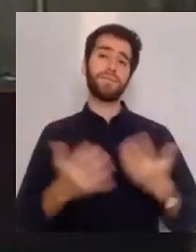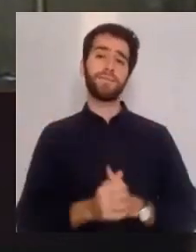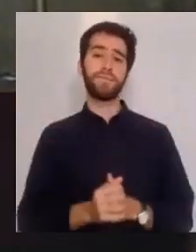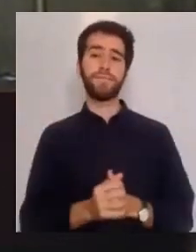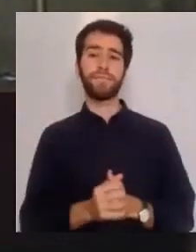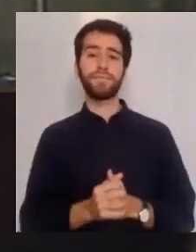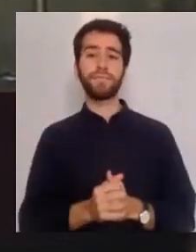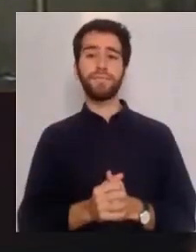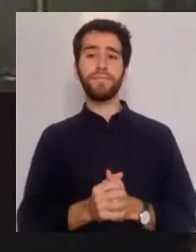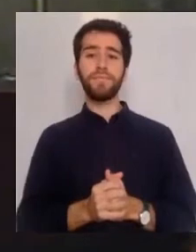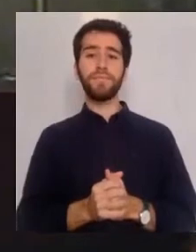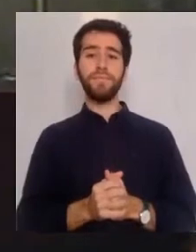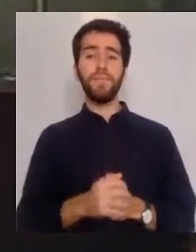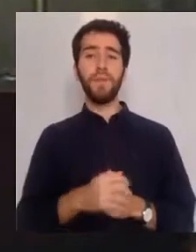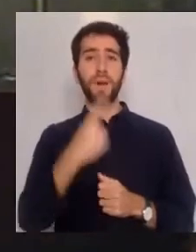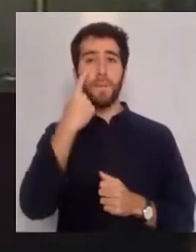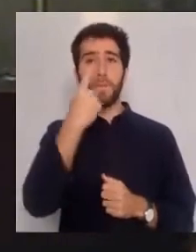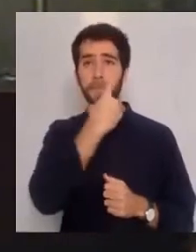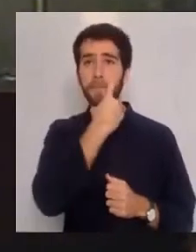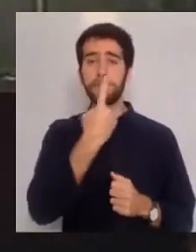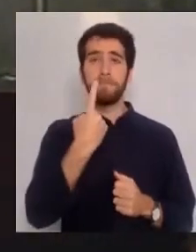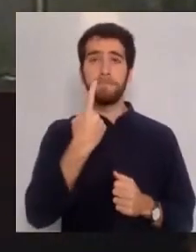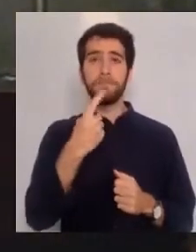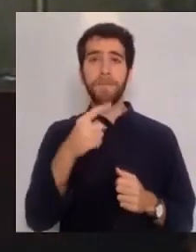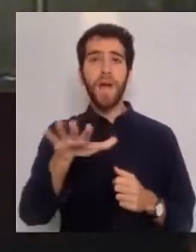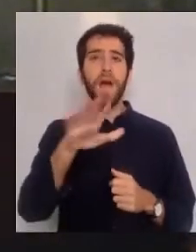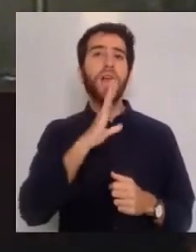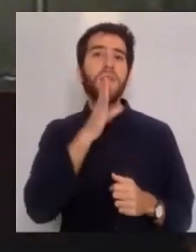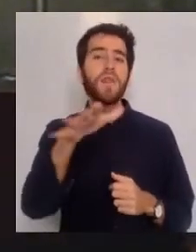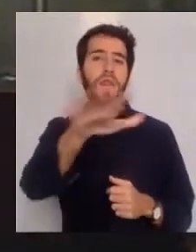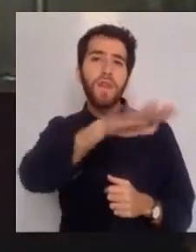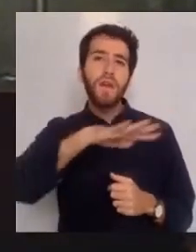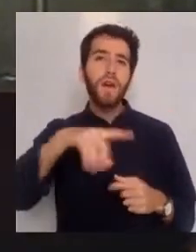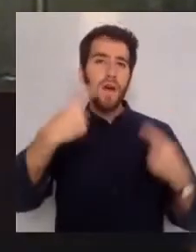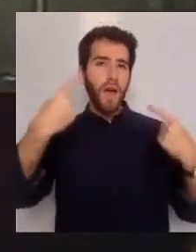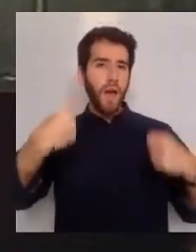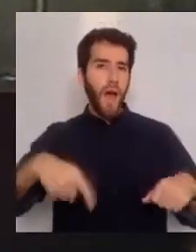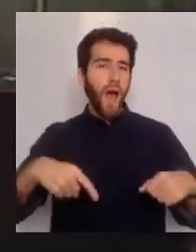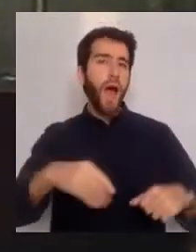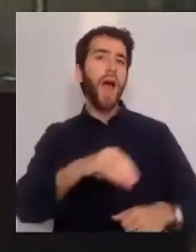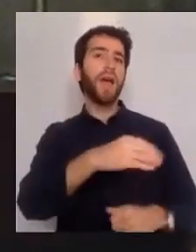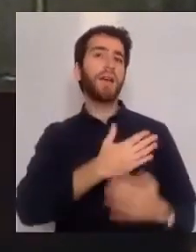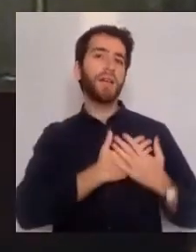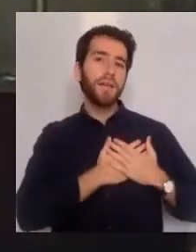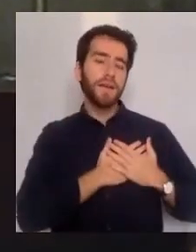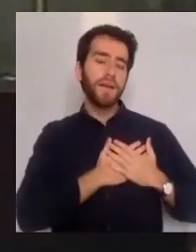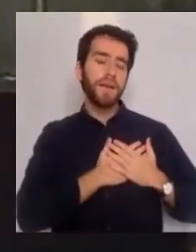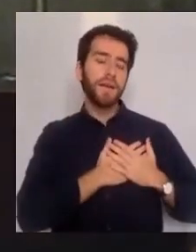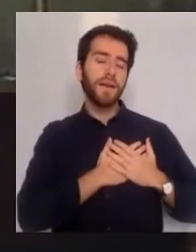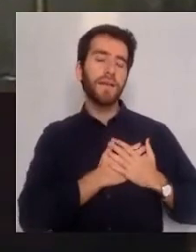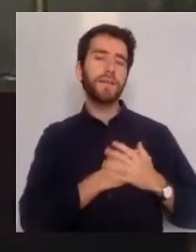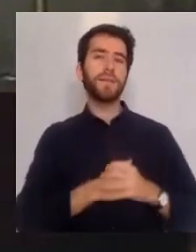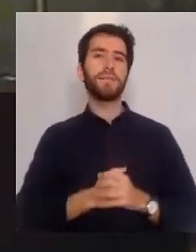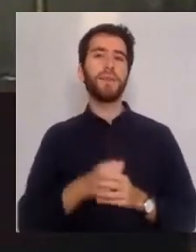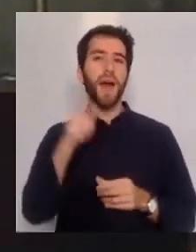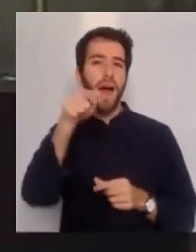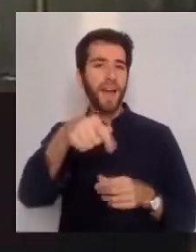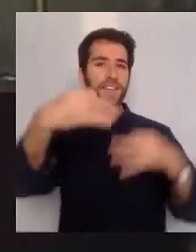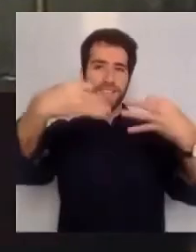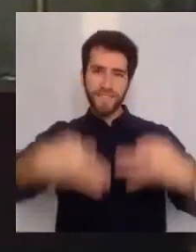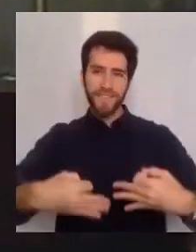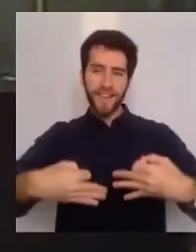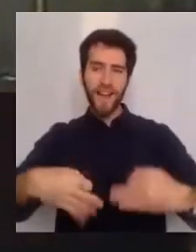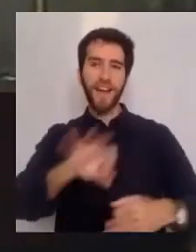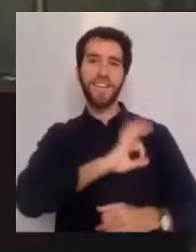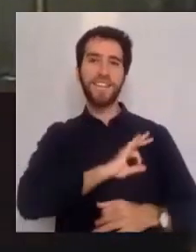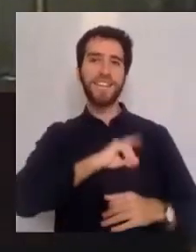Mirad, donde hay caridad y amor, allí está el Señor. ¿No veis esa